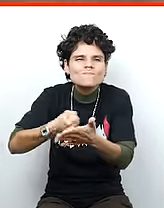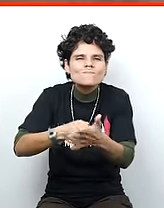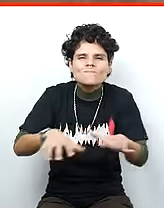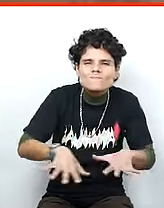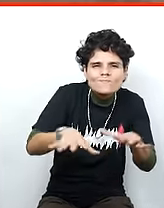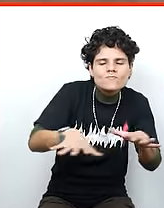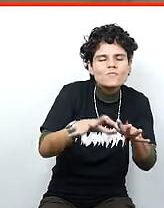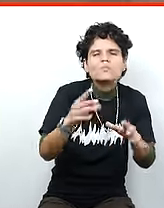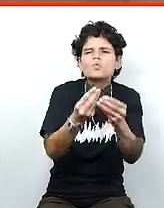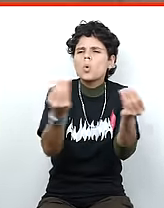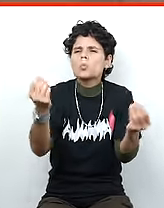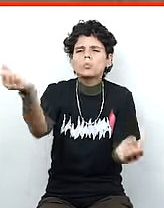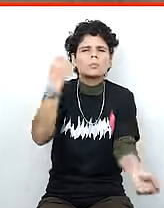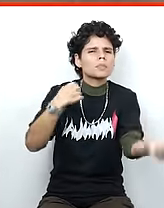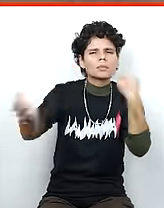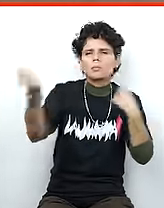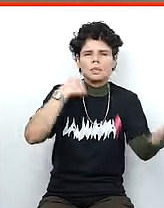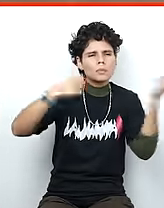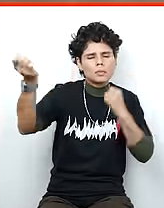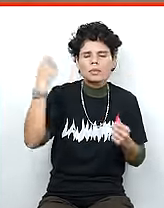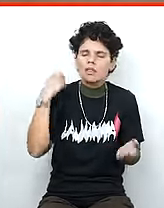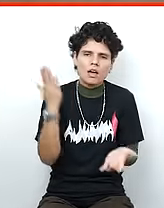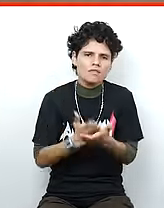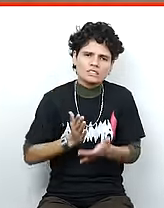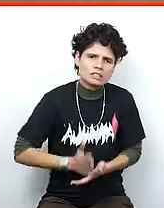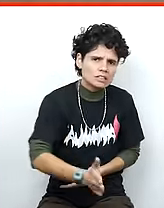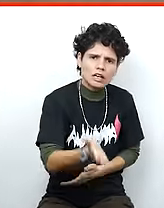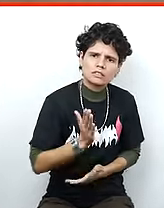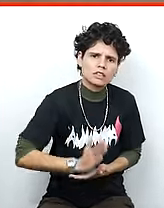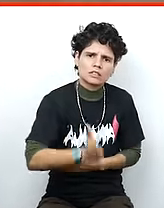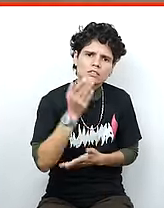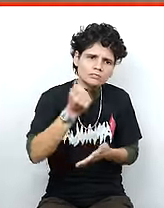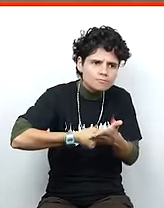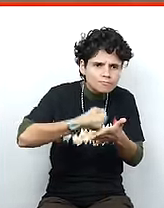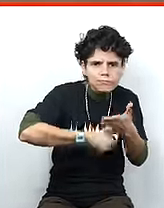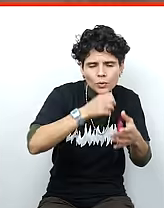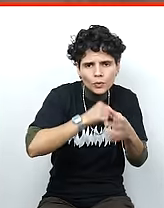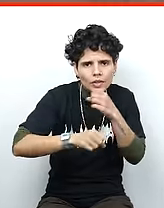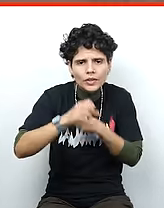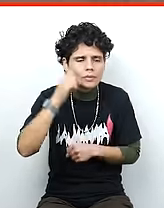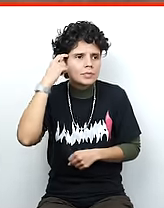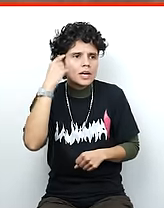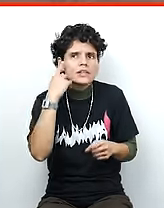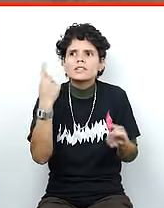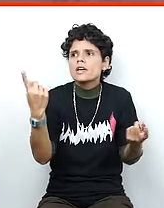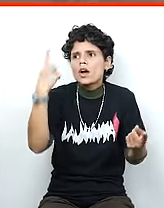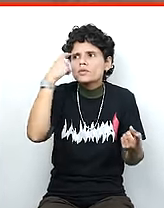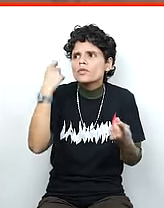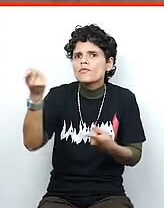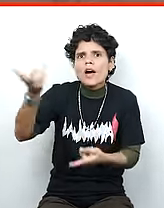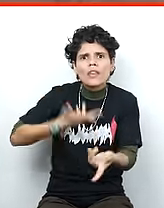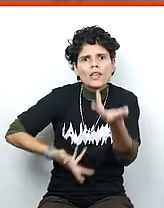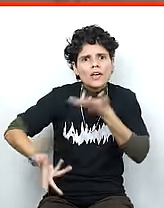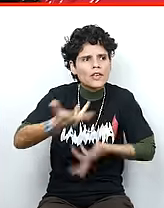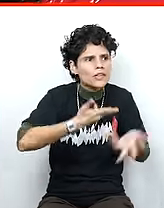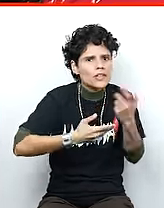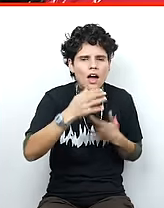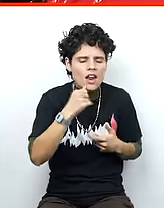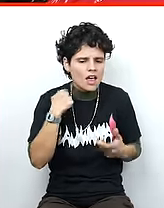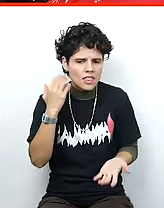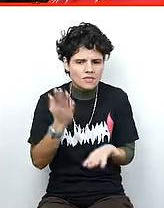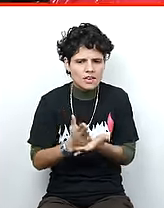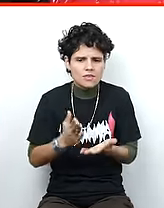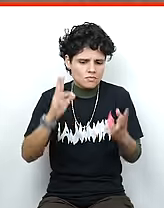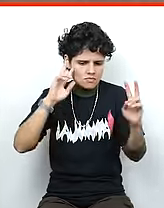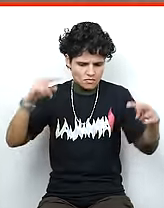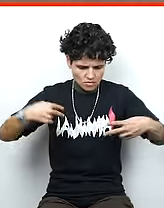no los pescan en serio y tienen que seguir nomás, pues, hermano. Si no pueden esperar mucho siempre de los demás, tienen que fijarse en ellos mismos y sentir que pueden,